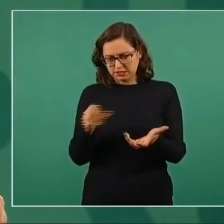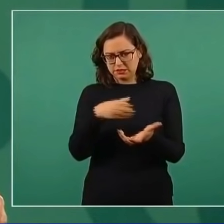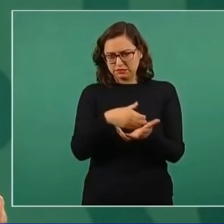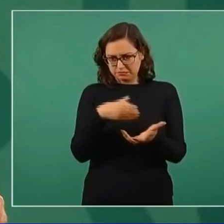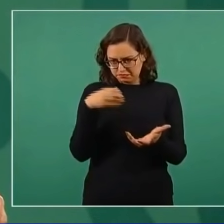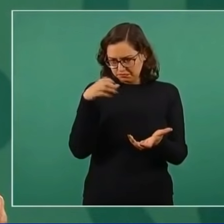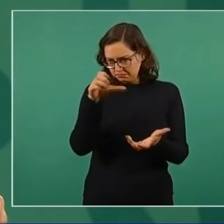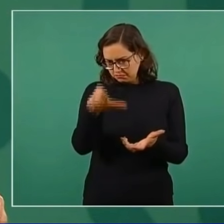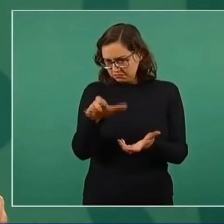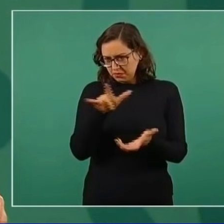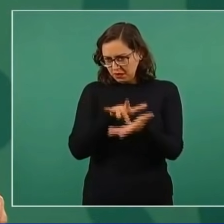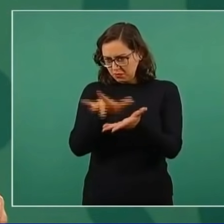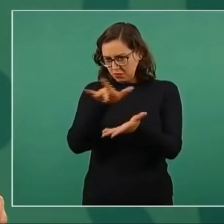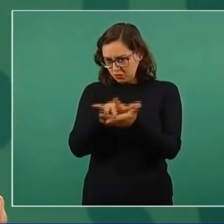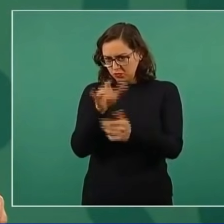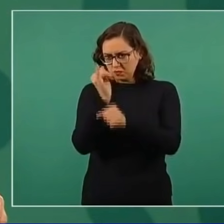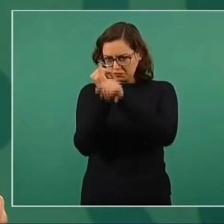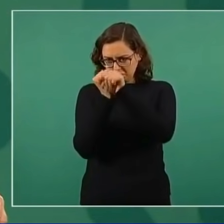entregando a los investigadores,